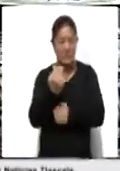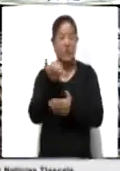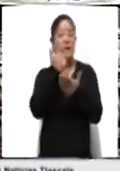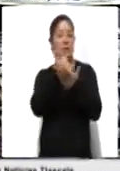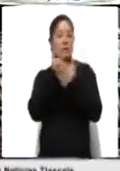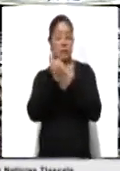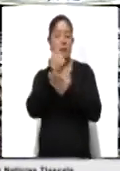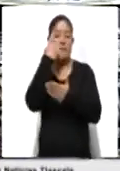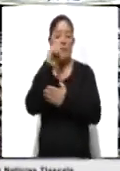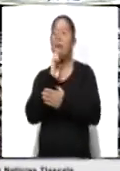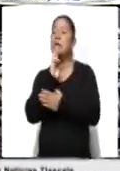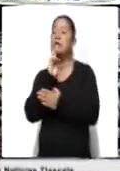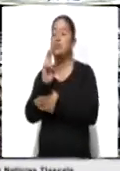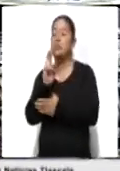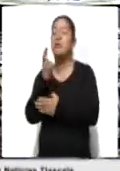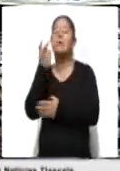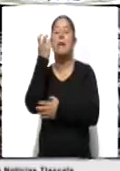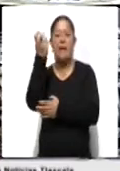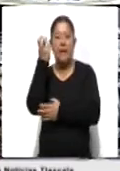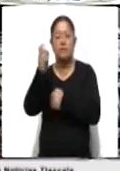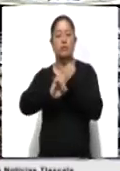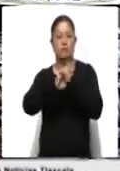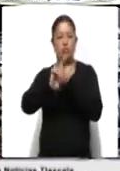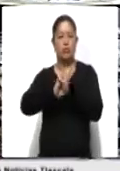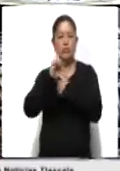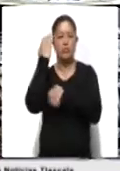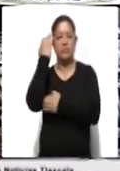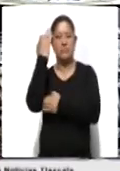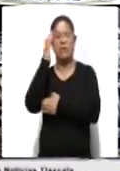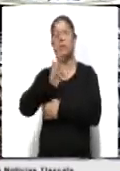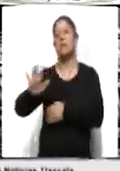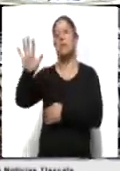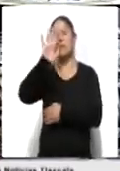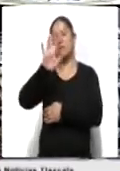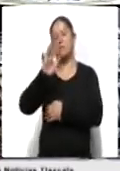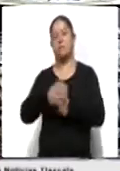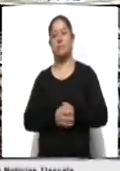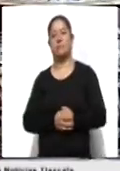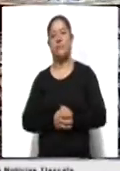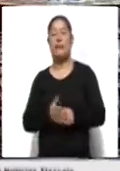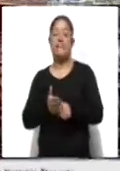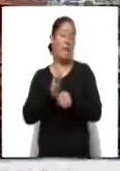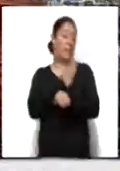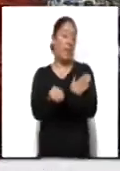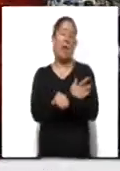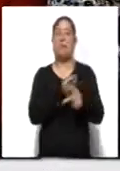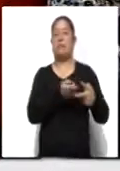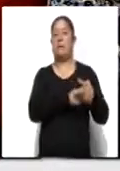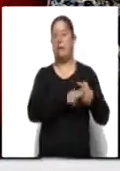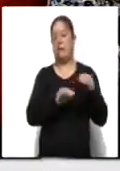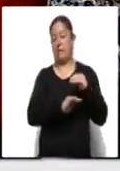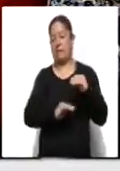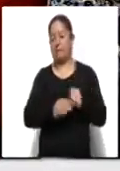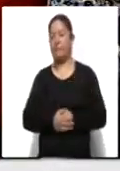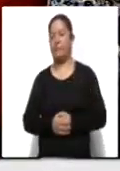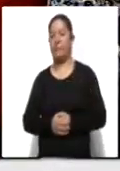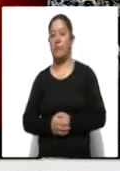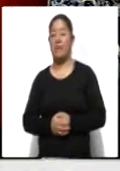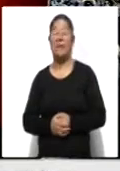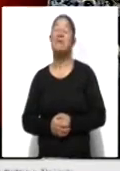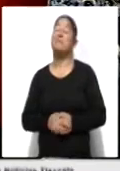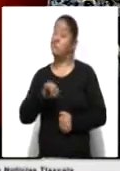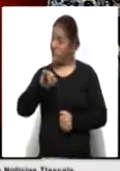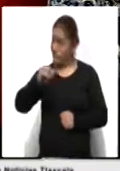ayuda a dar solución a estos problemas socioambientales desde el diseño. Que sin duda un escenario que estamos viviendo, que